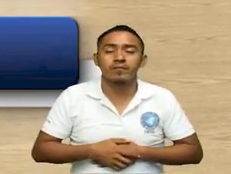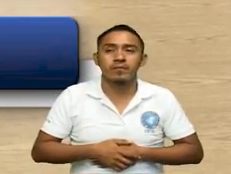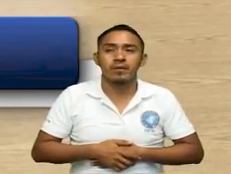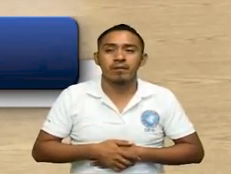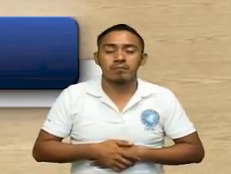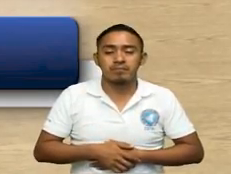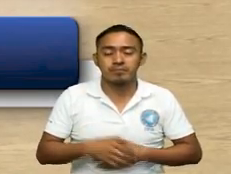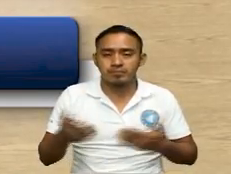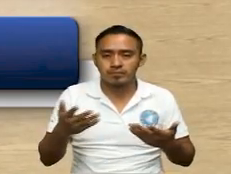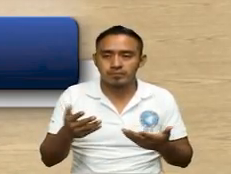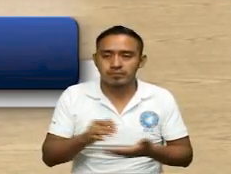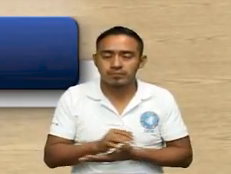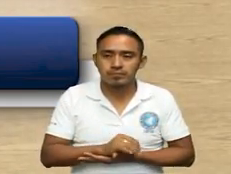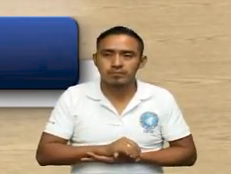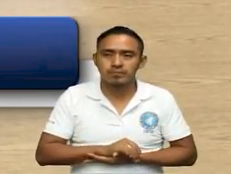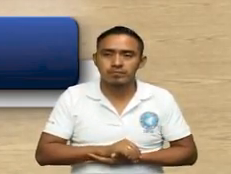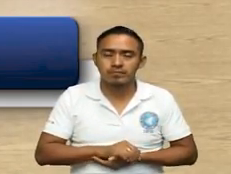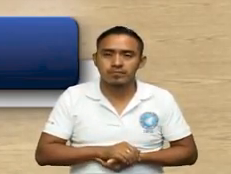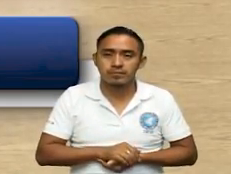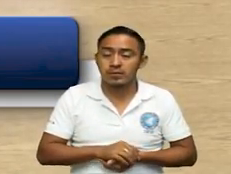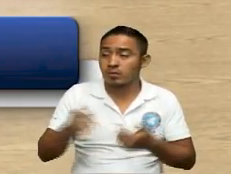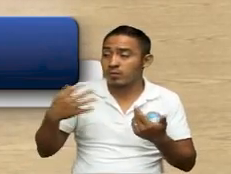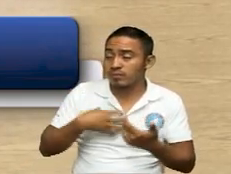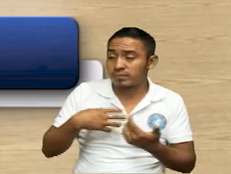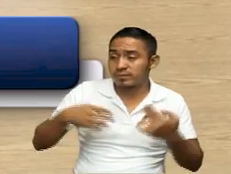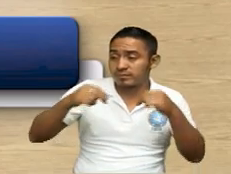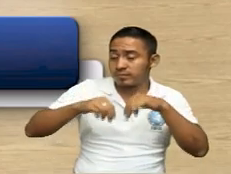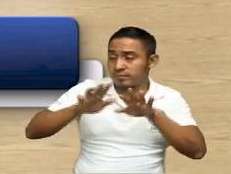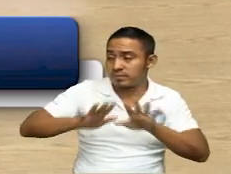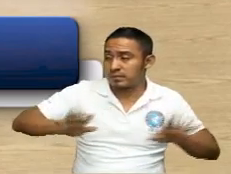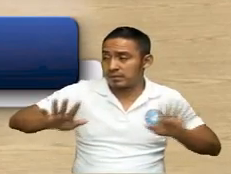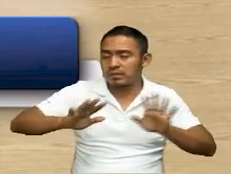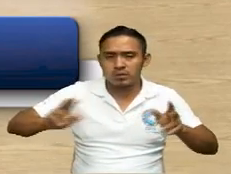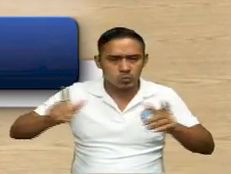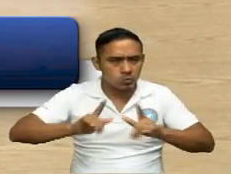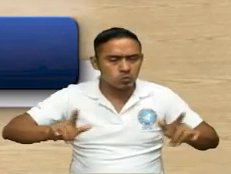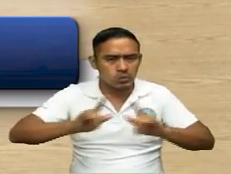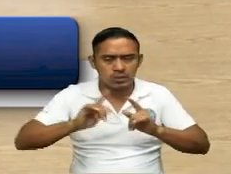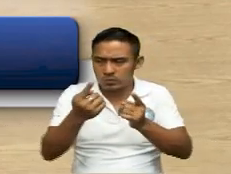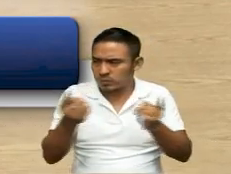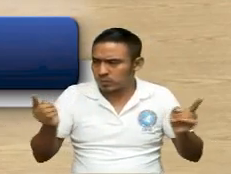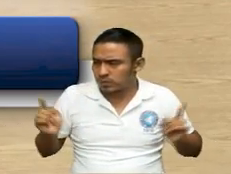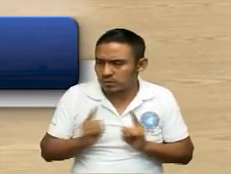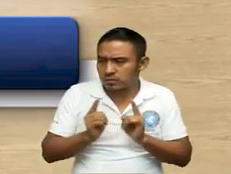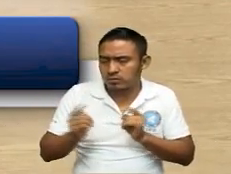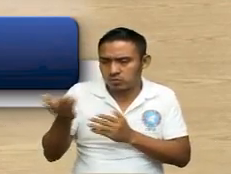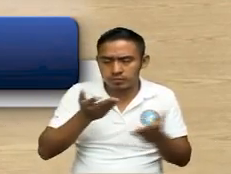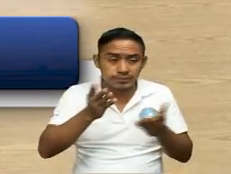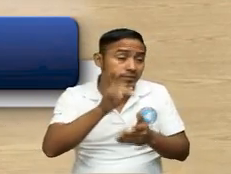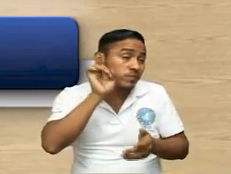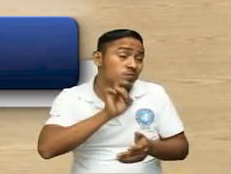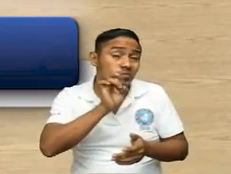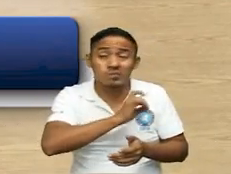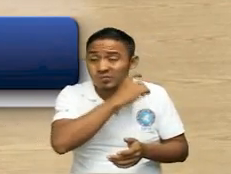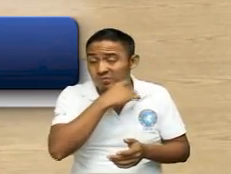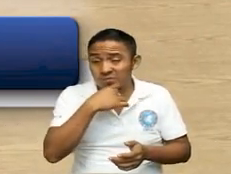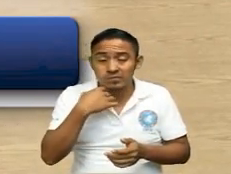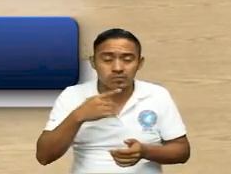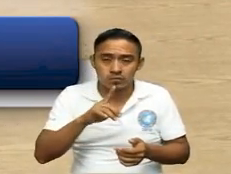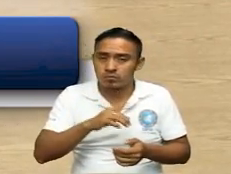que ver mucho con los factores ambientales, es decir, aquí en lugares húmedos, compartir resuradoras en pacientes que andan con